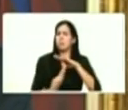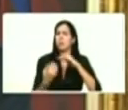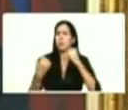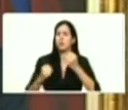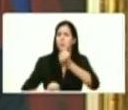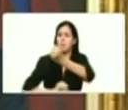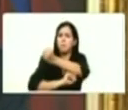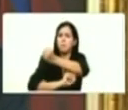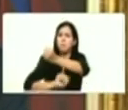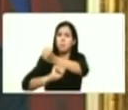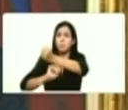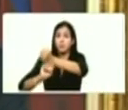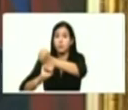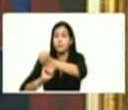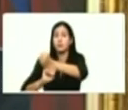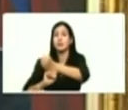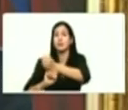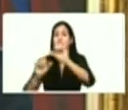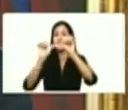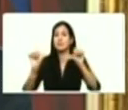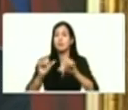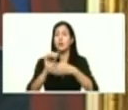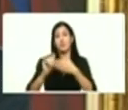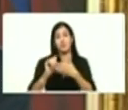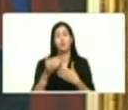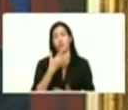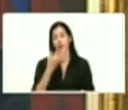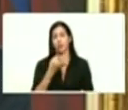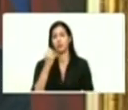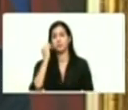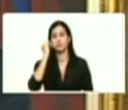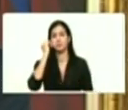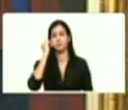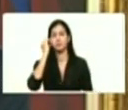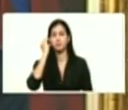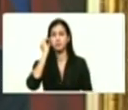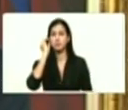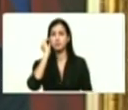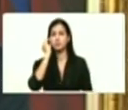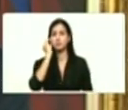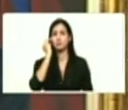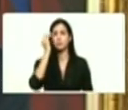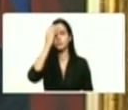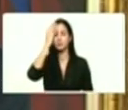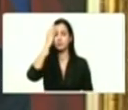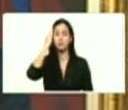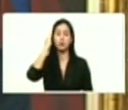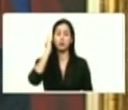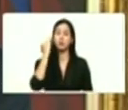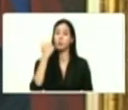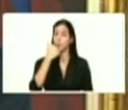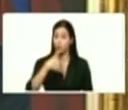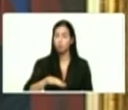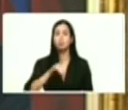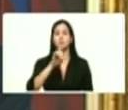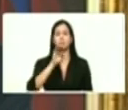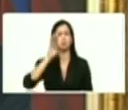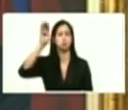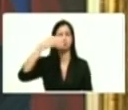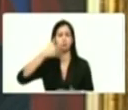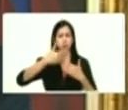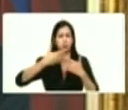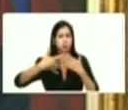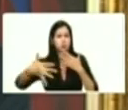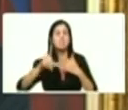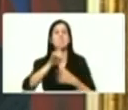de divisas pues es una realidad si uno se imagina los próximos 100 años en 100